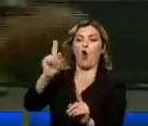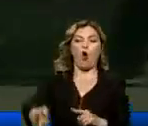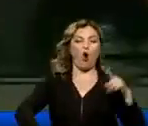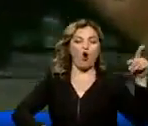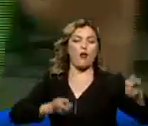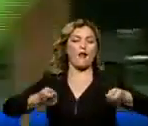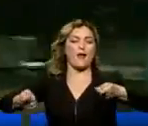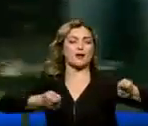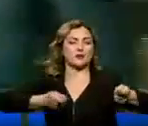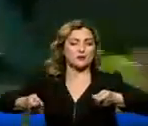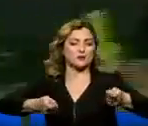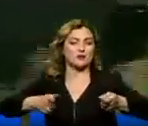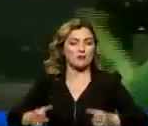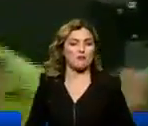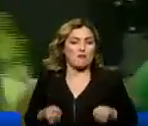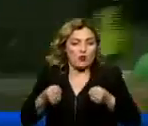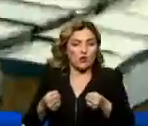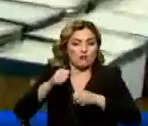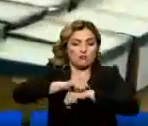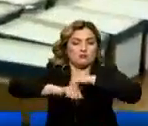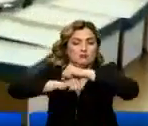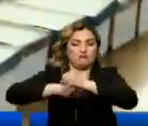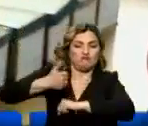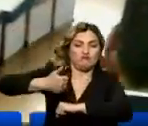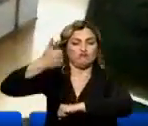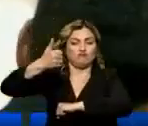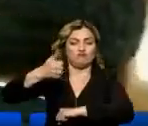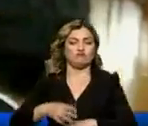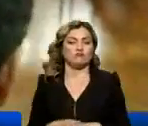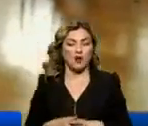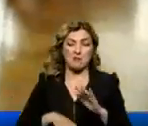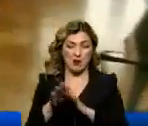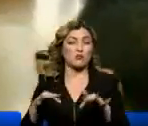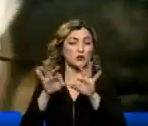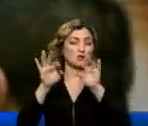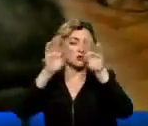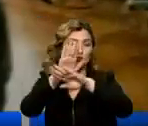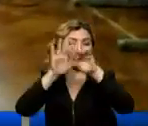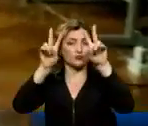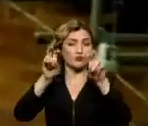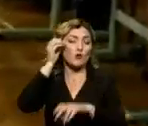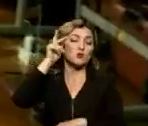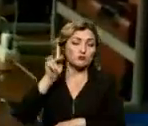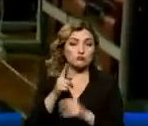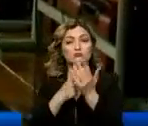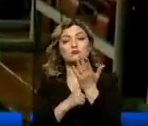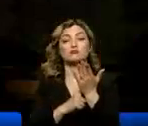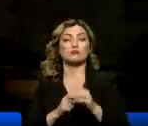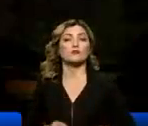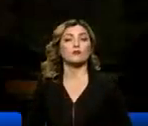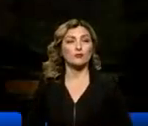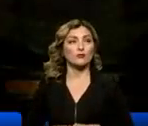que es quien dirigía y quien tenía el poder de la estructura. Es lo determinante del caso, opinan quienes se detienen a analizar el